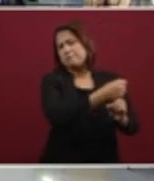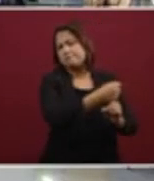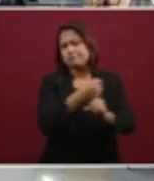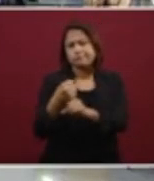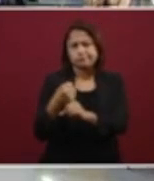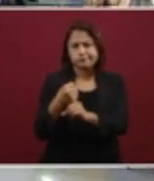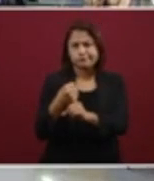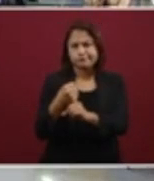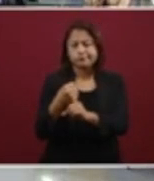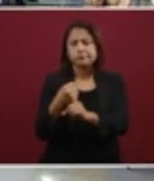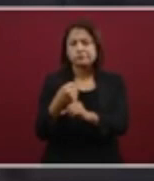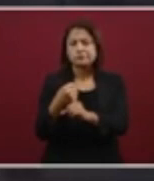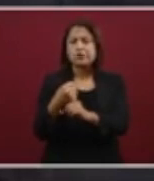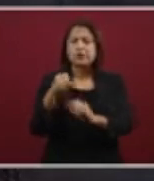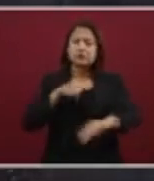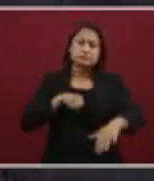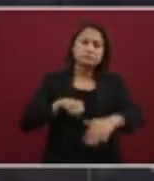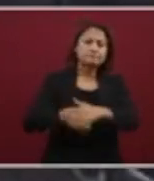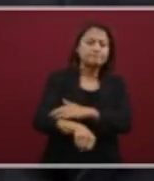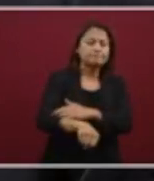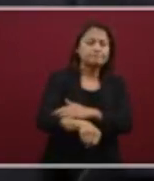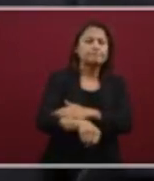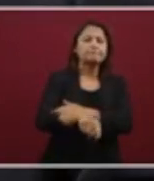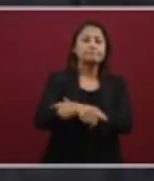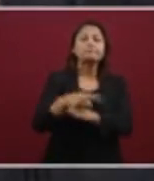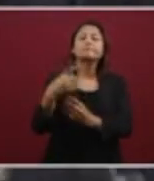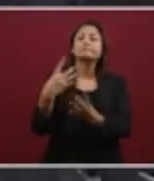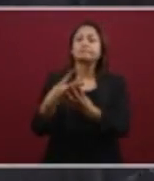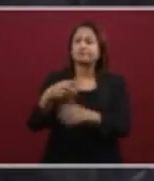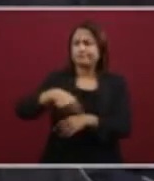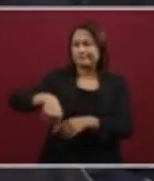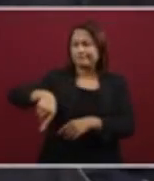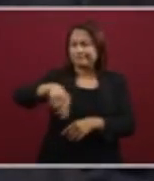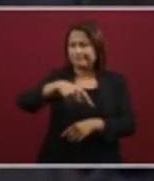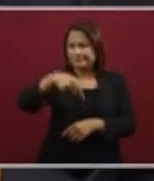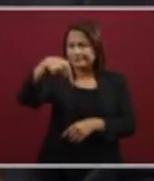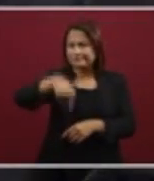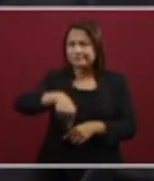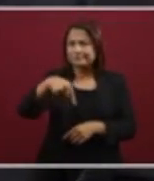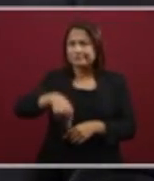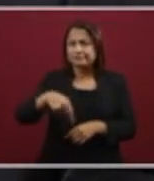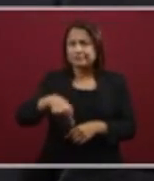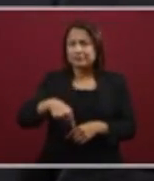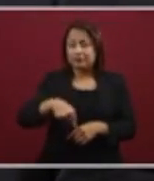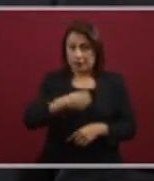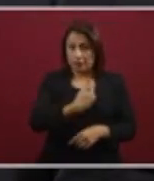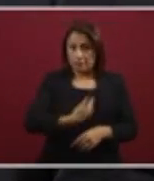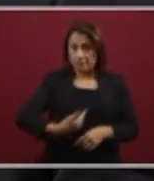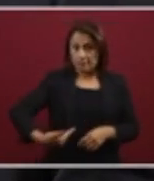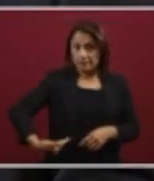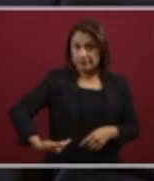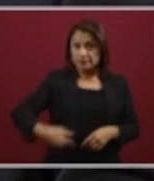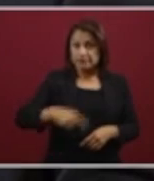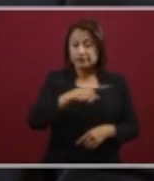tienen en la intendencia preso, a él, al presidente, al vicepresidente